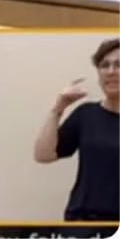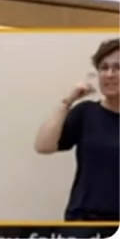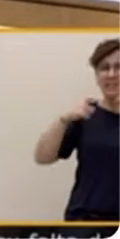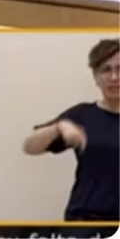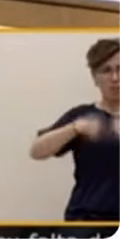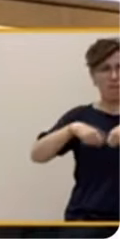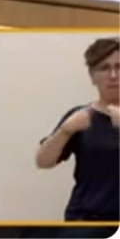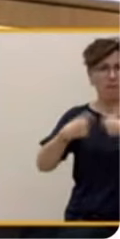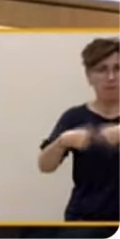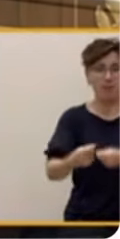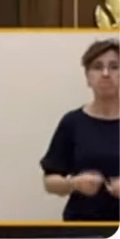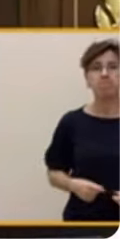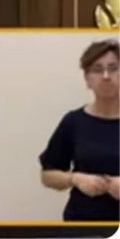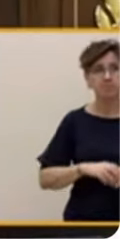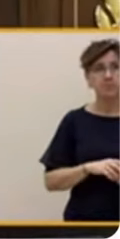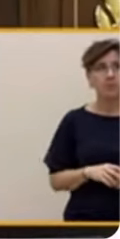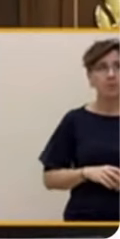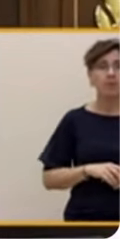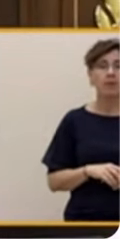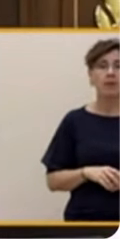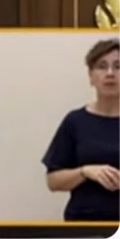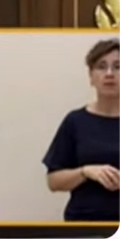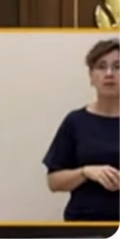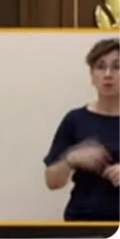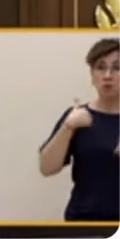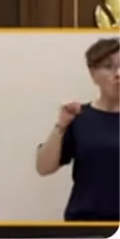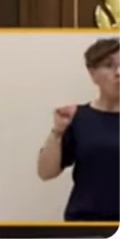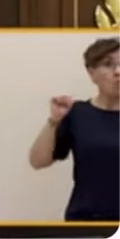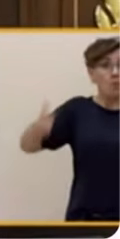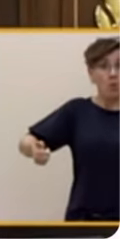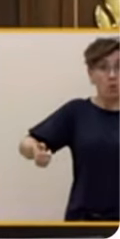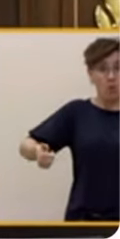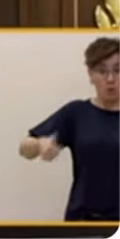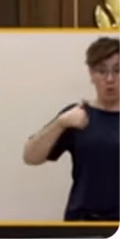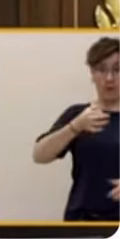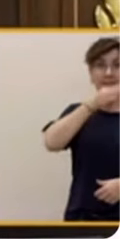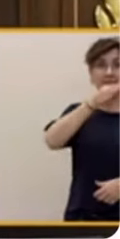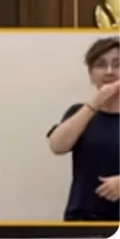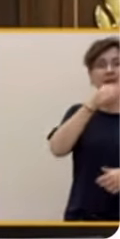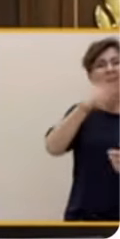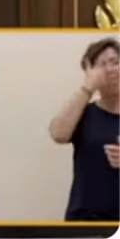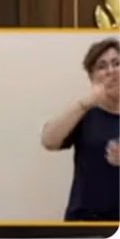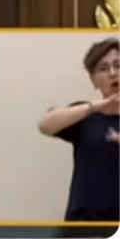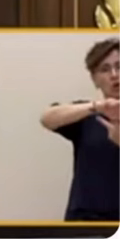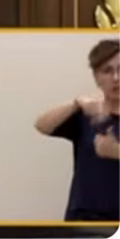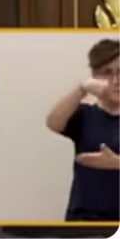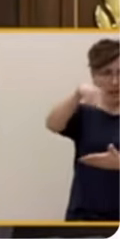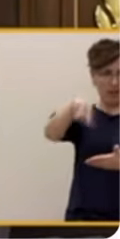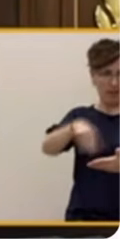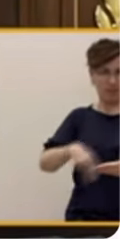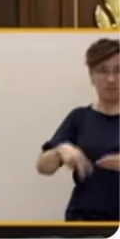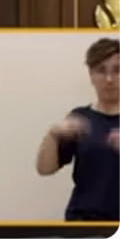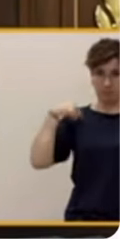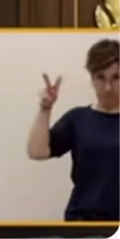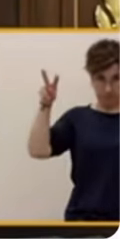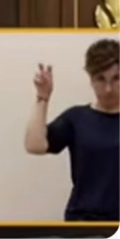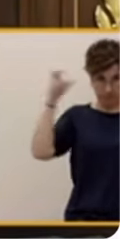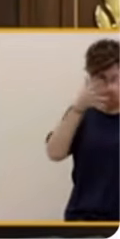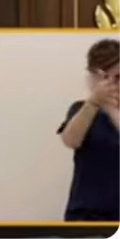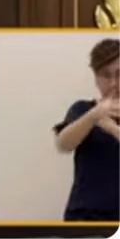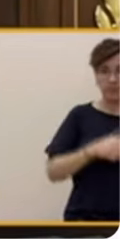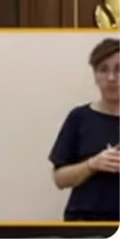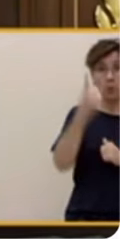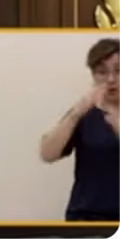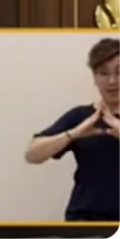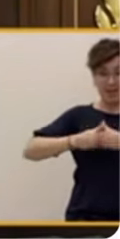Permítame que comience esta intervención leyendo una noticia. Abro comillas. Una embarcación destartalada arribó a nuestras